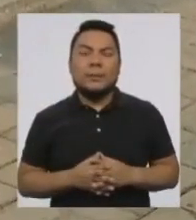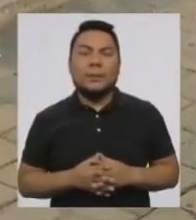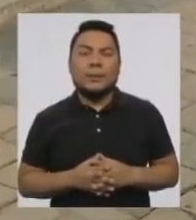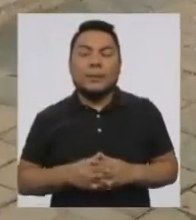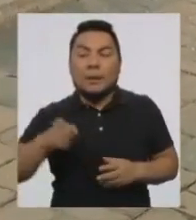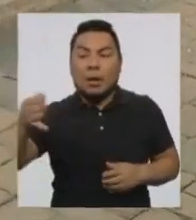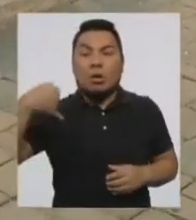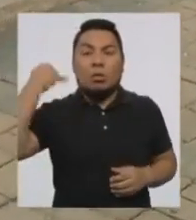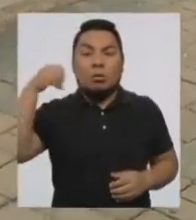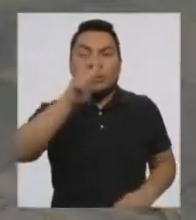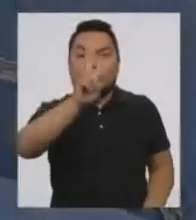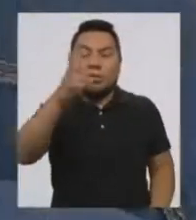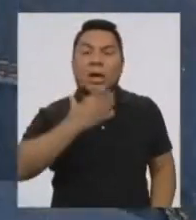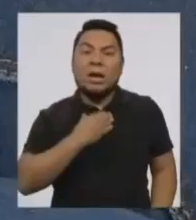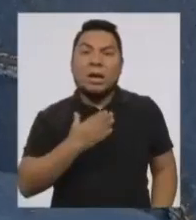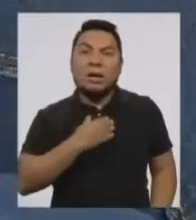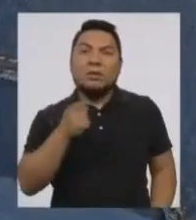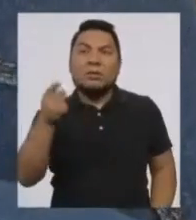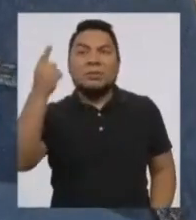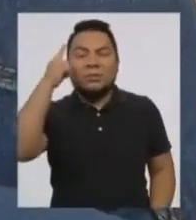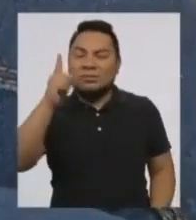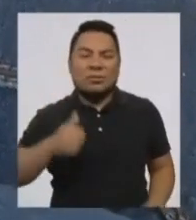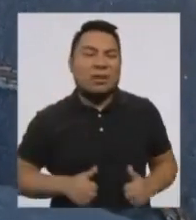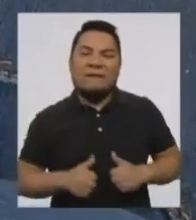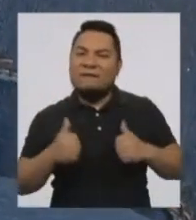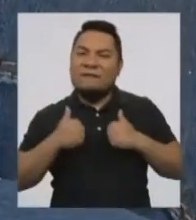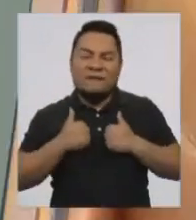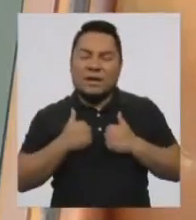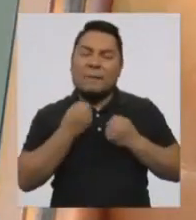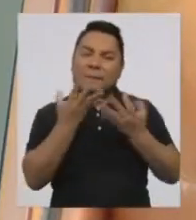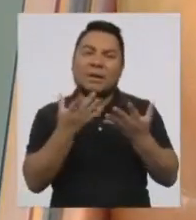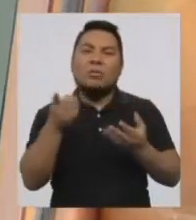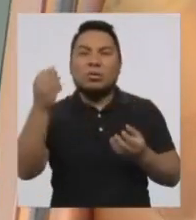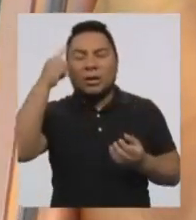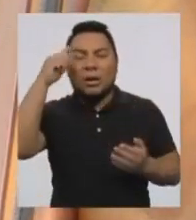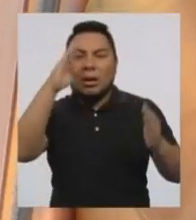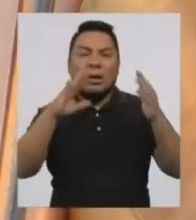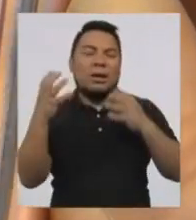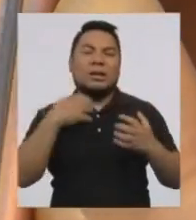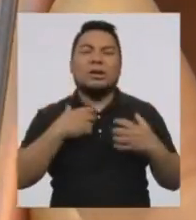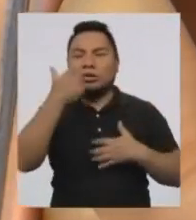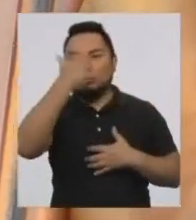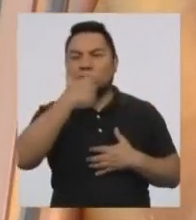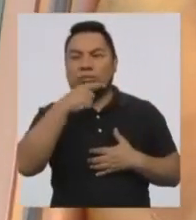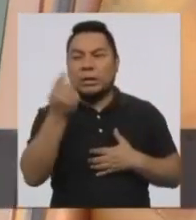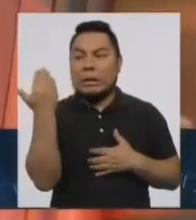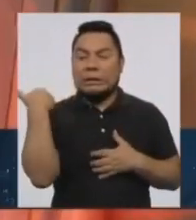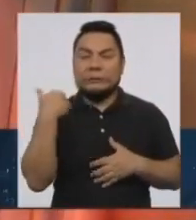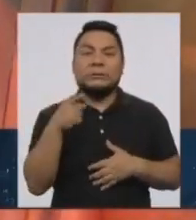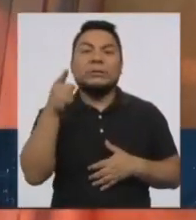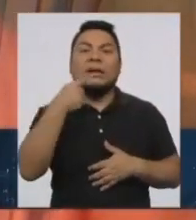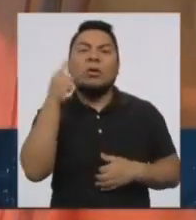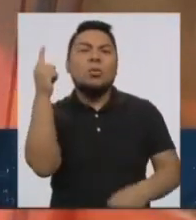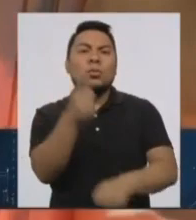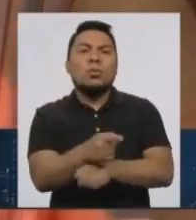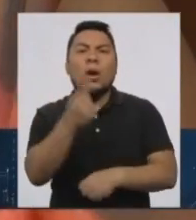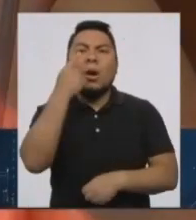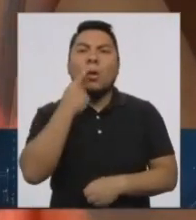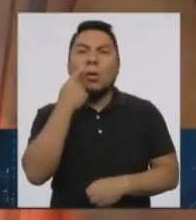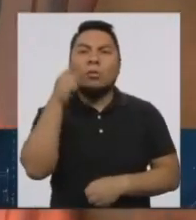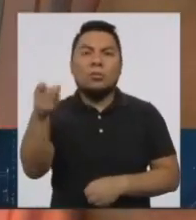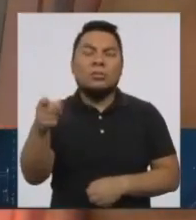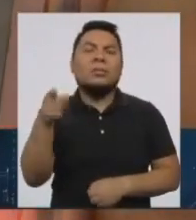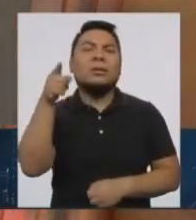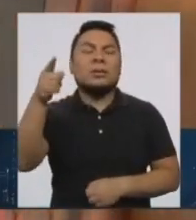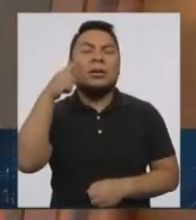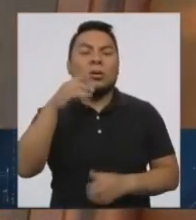Una joven de 22 años no puede dormir tranquila y hace poco sufrió una crisis nerviosa. Denunció que un sujeto que vive cerca de su casa